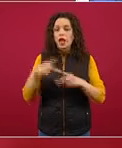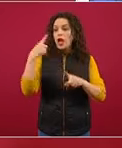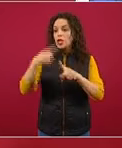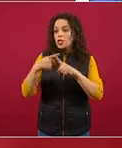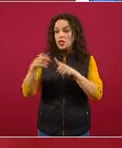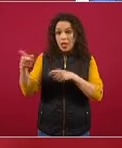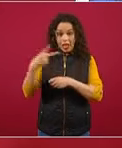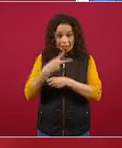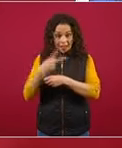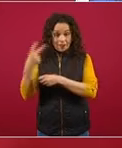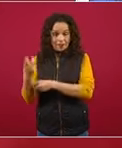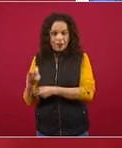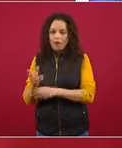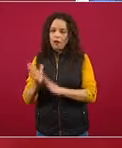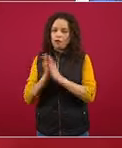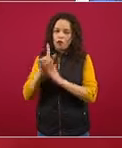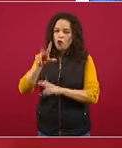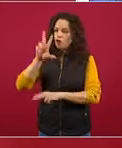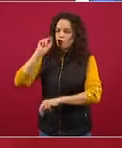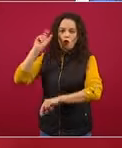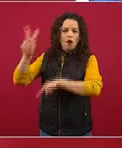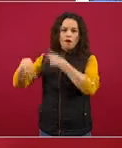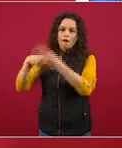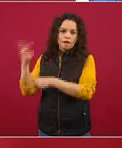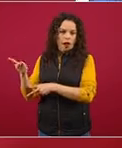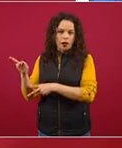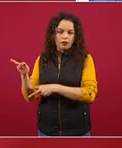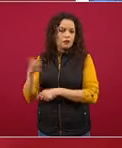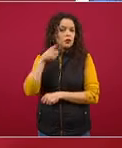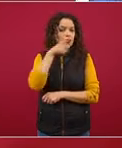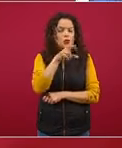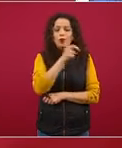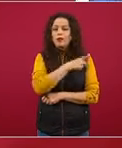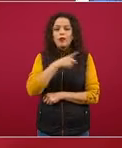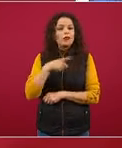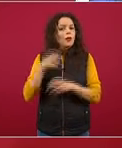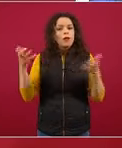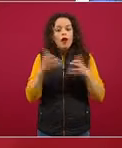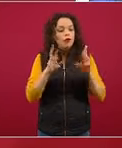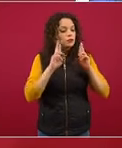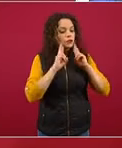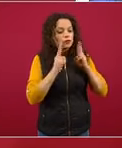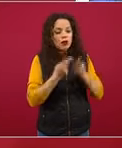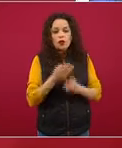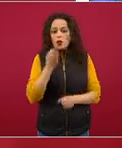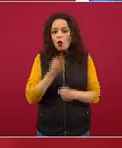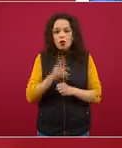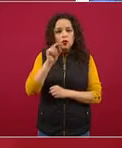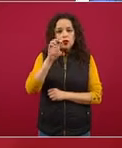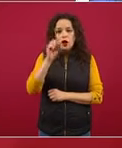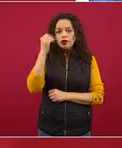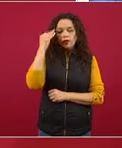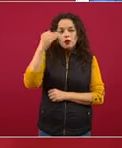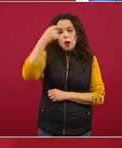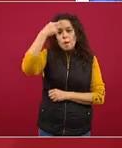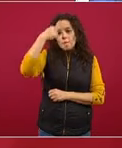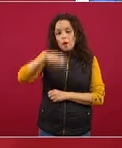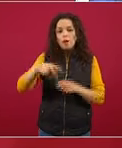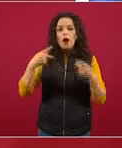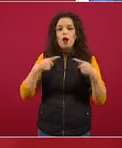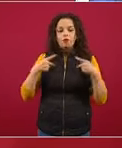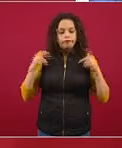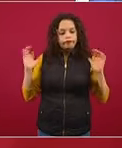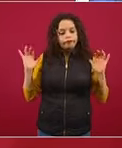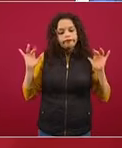haga reuniones, no es el momento para hacerlo. Hacerlo puede repercutir en su salud,